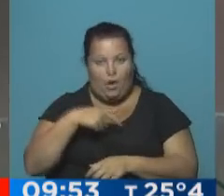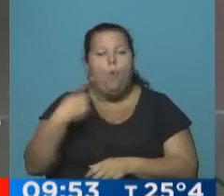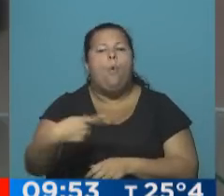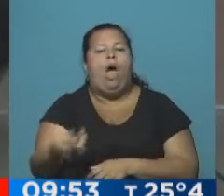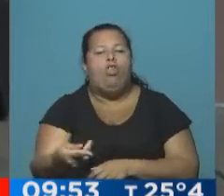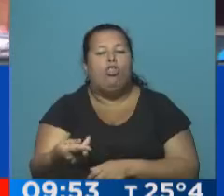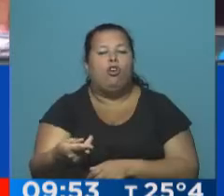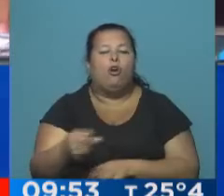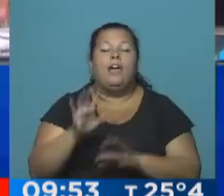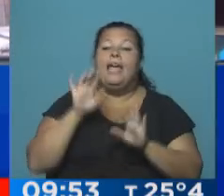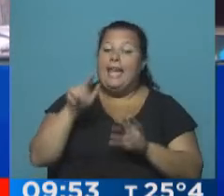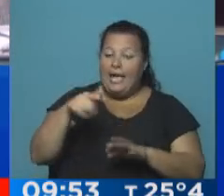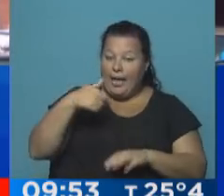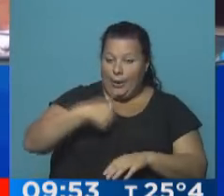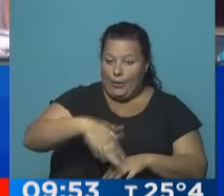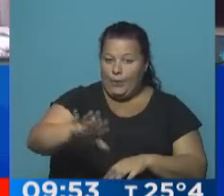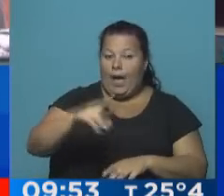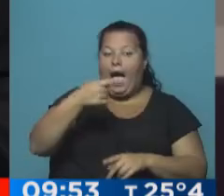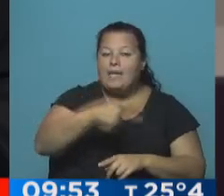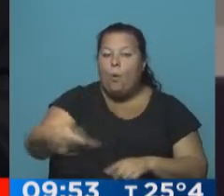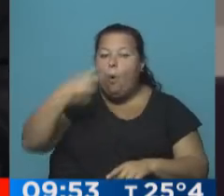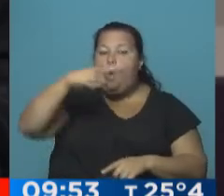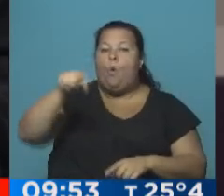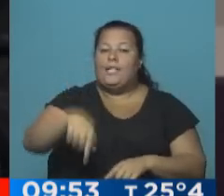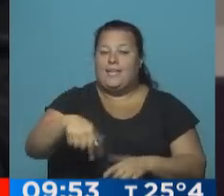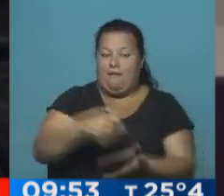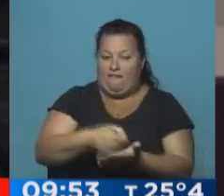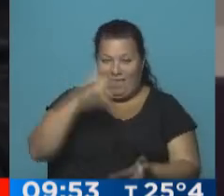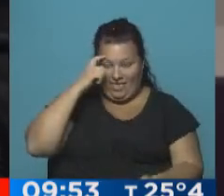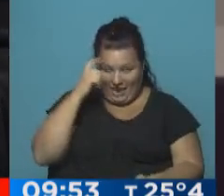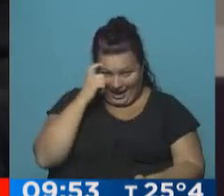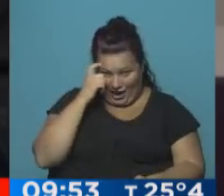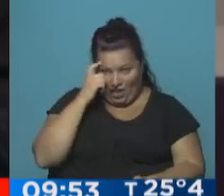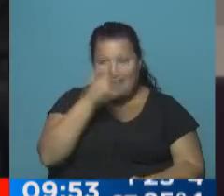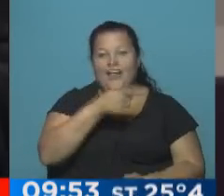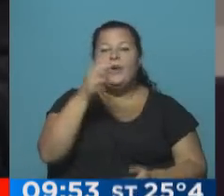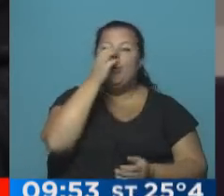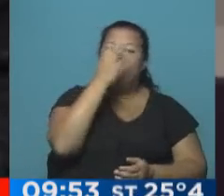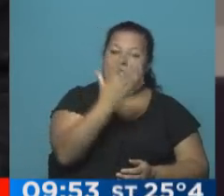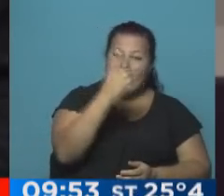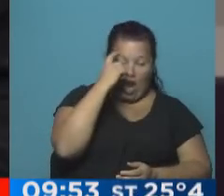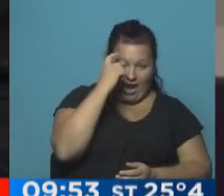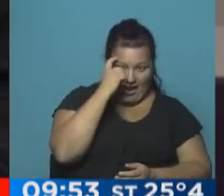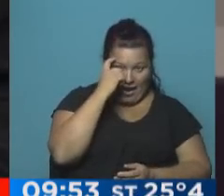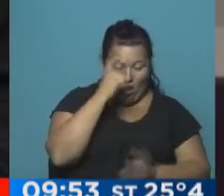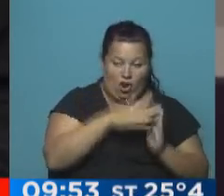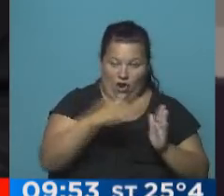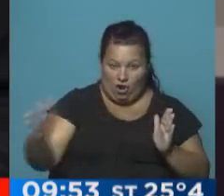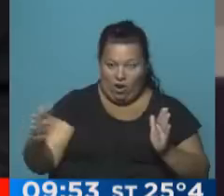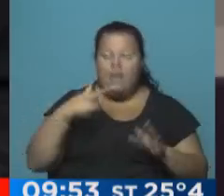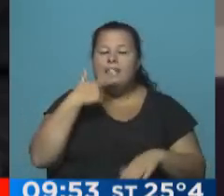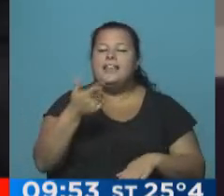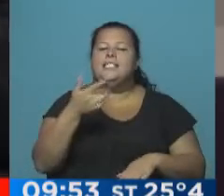cuándo Esto va a ser Alejandro en la última semana de este mes de enero es decir la semana del 25 de enero eh Se